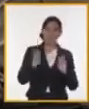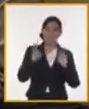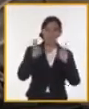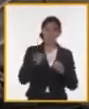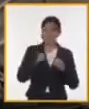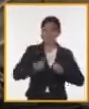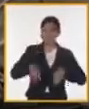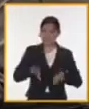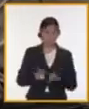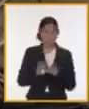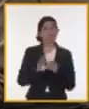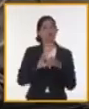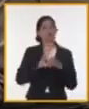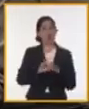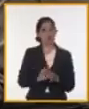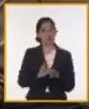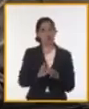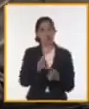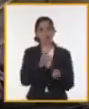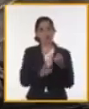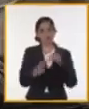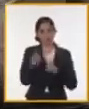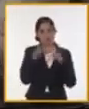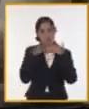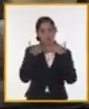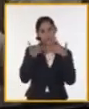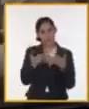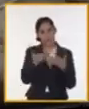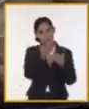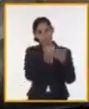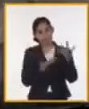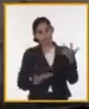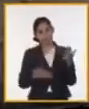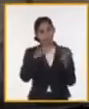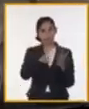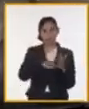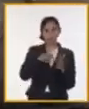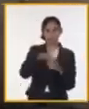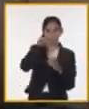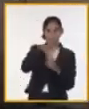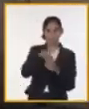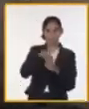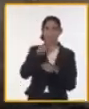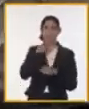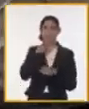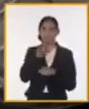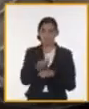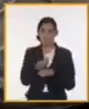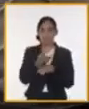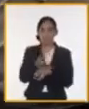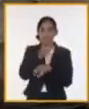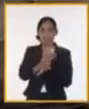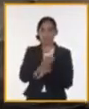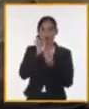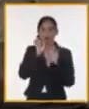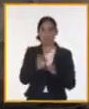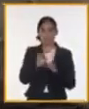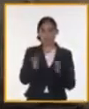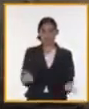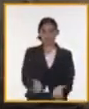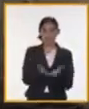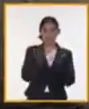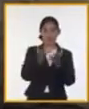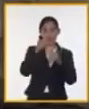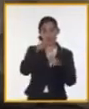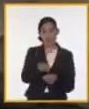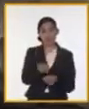y constructivo de cada uno de esos temas de la agenda mediática, incluso desde la propia nota que anunciaba el desarrollo del Pleno, que se decía que